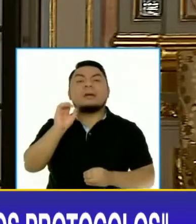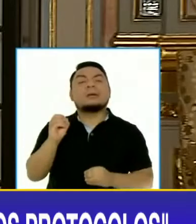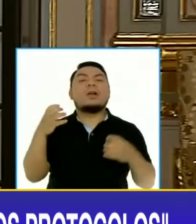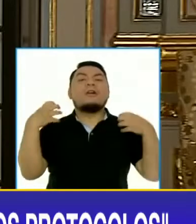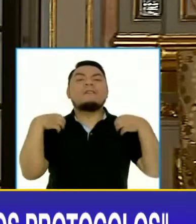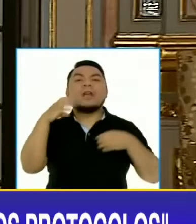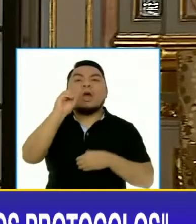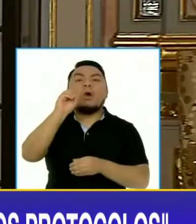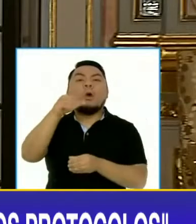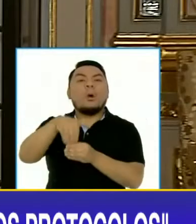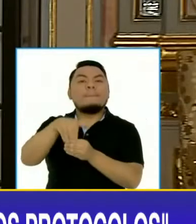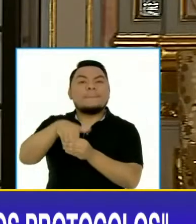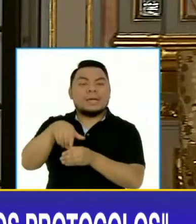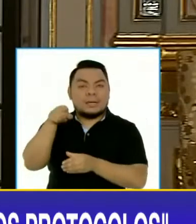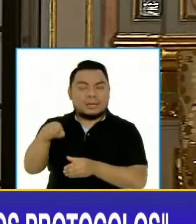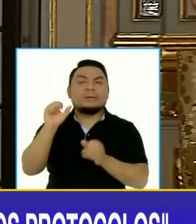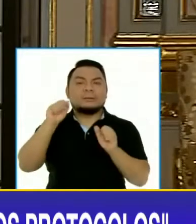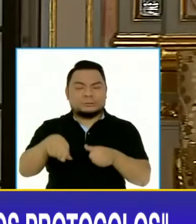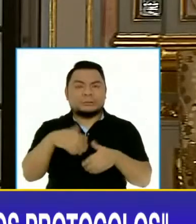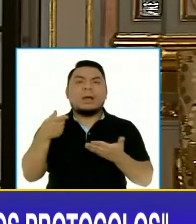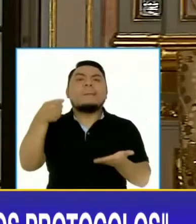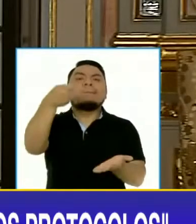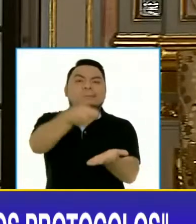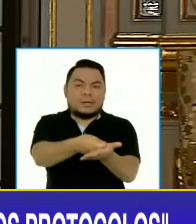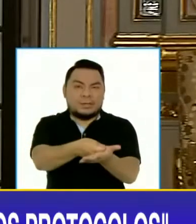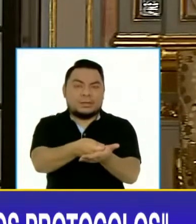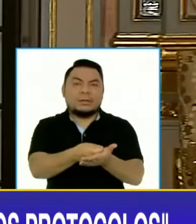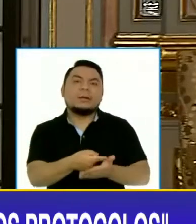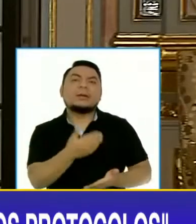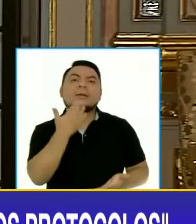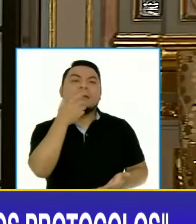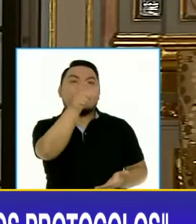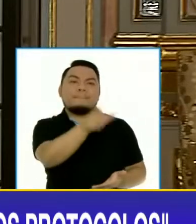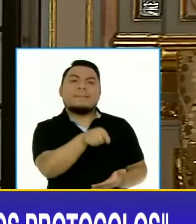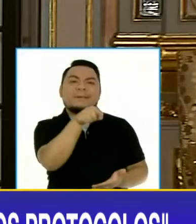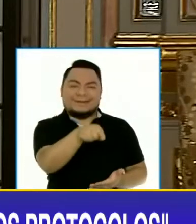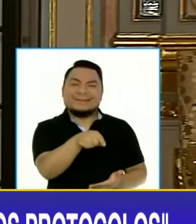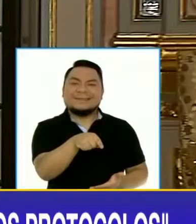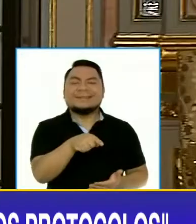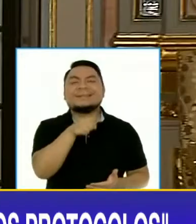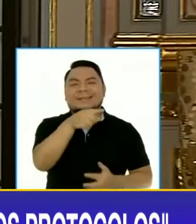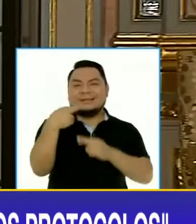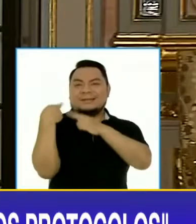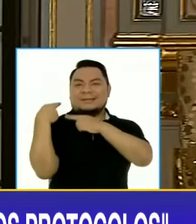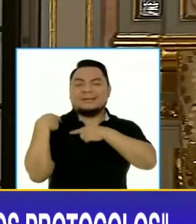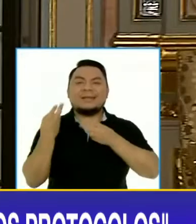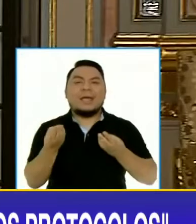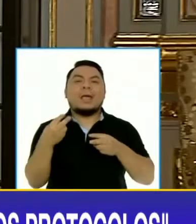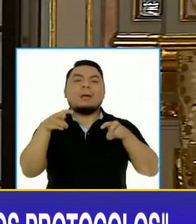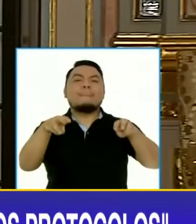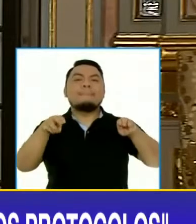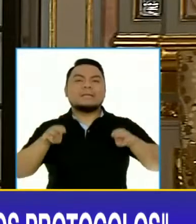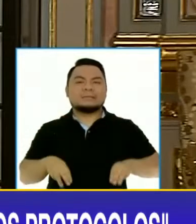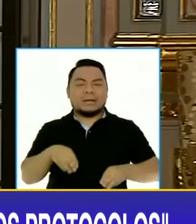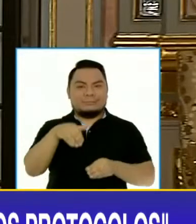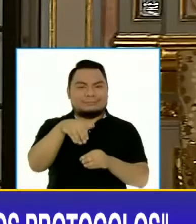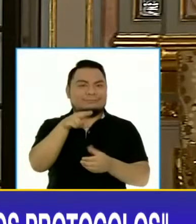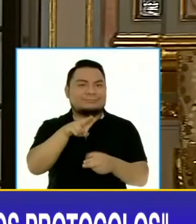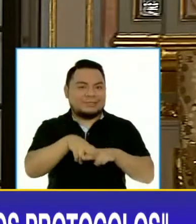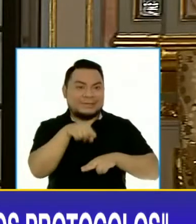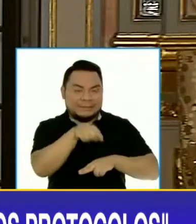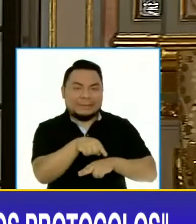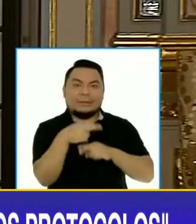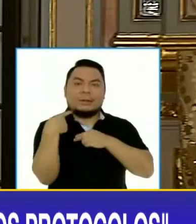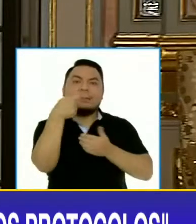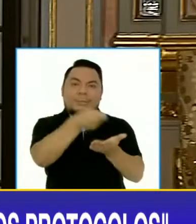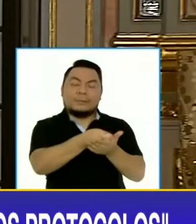OMPE ha establecido un reconocimiento monetario para los ciudadanos que ejerzan la función de miembros de mesa.